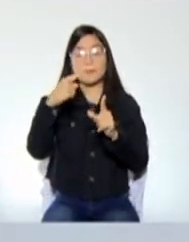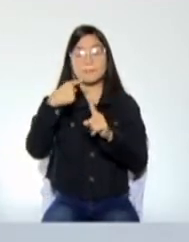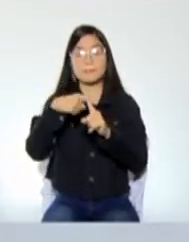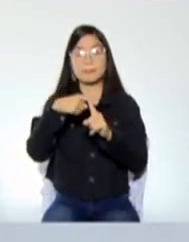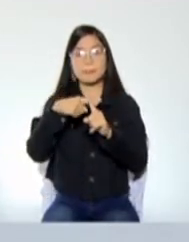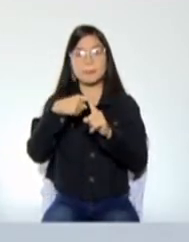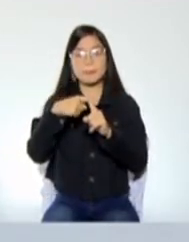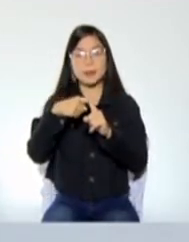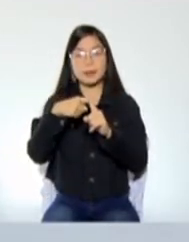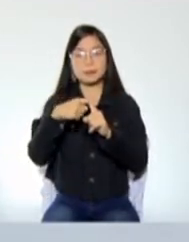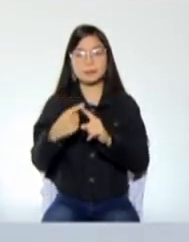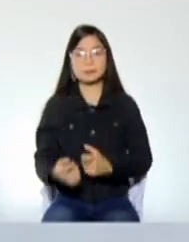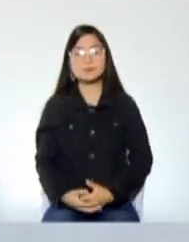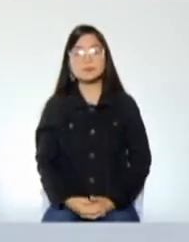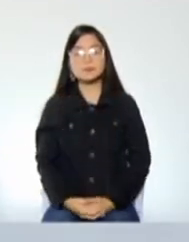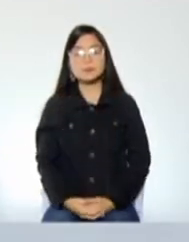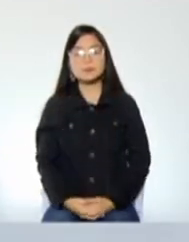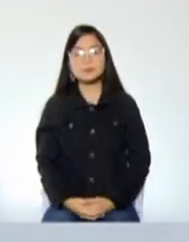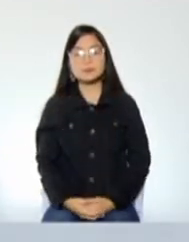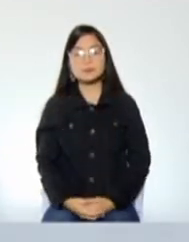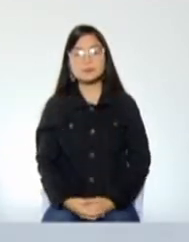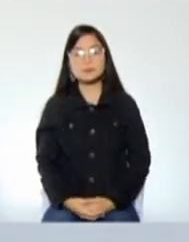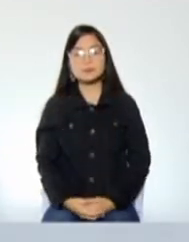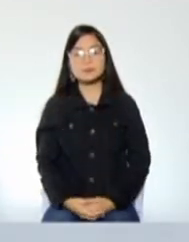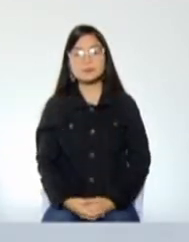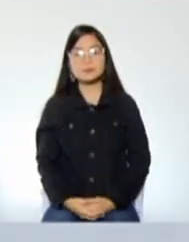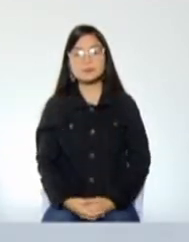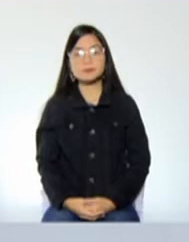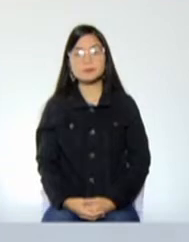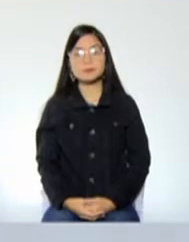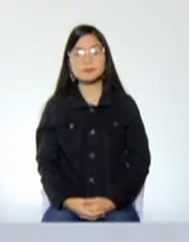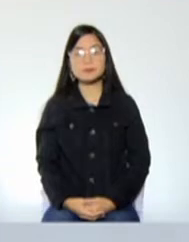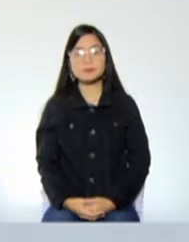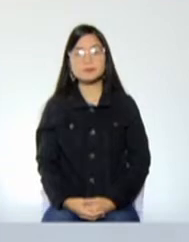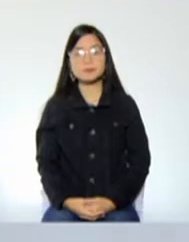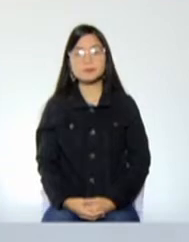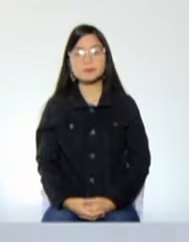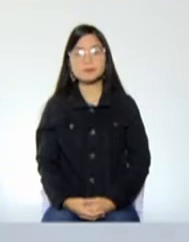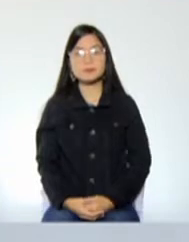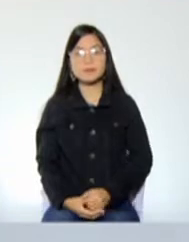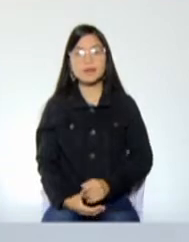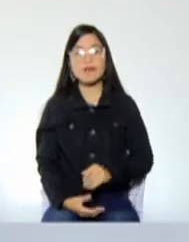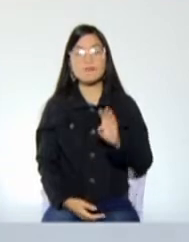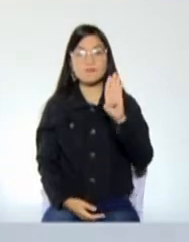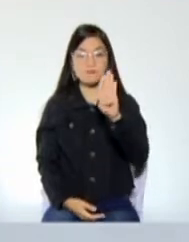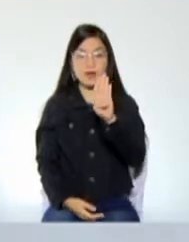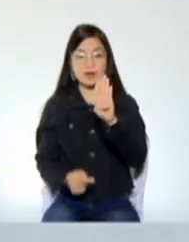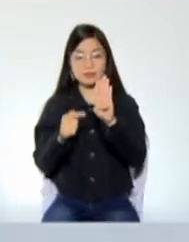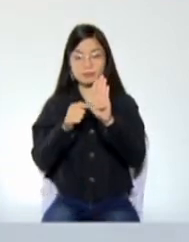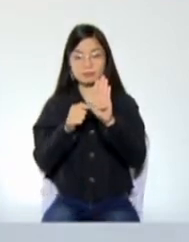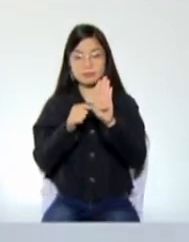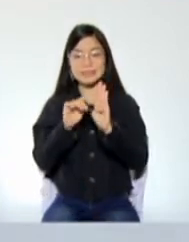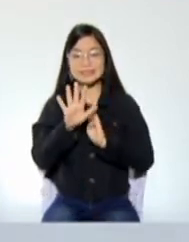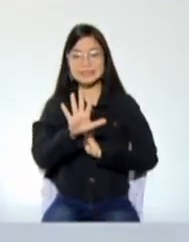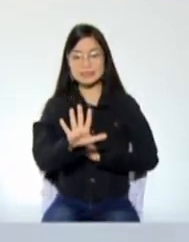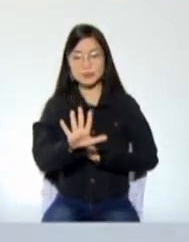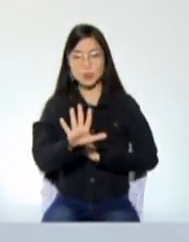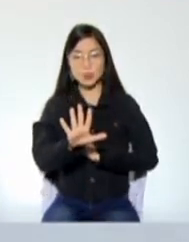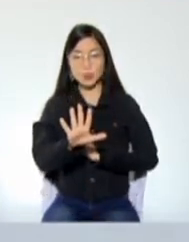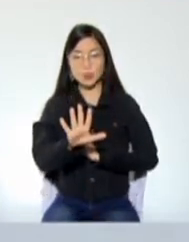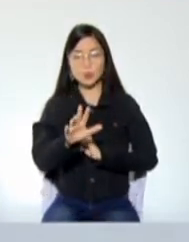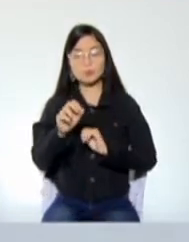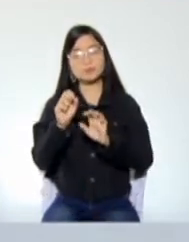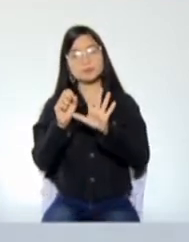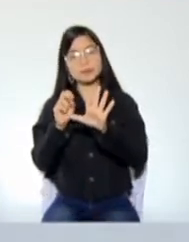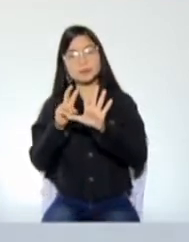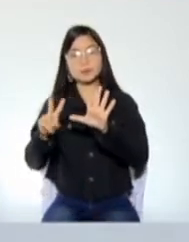nuestro cateto B, que vale 5, vemos que es 5 a la 2,